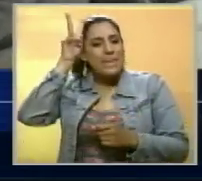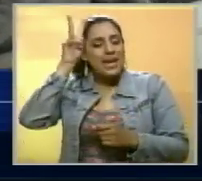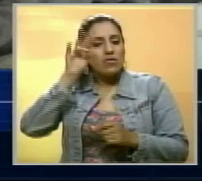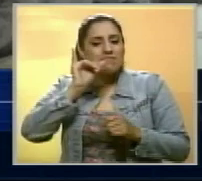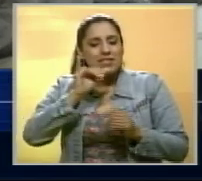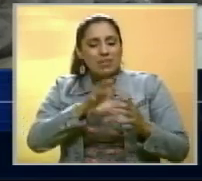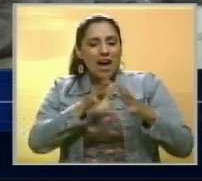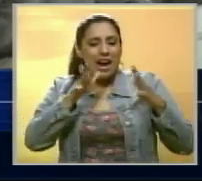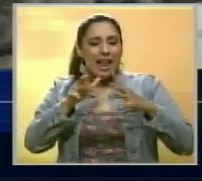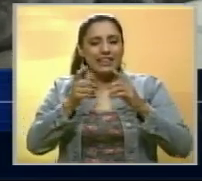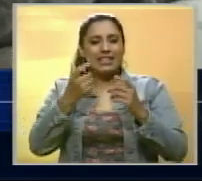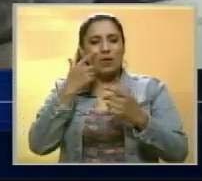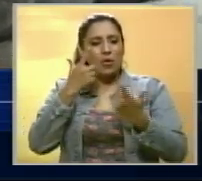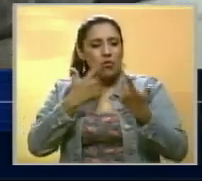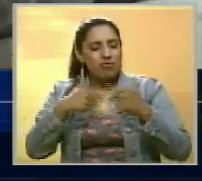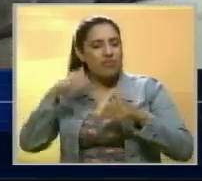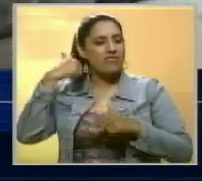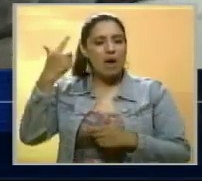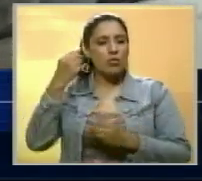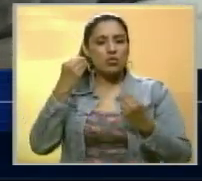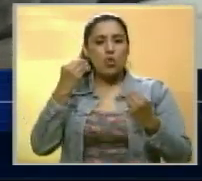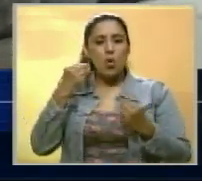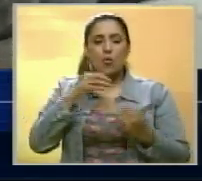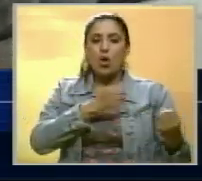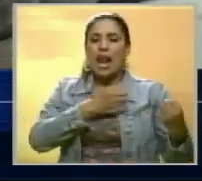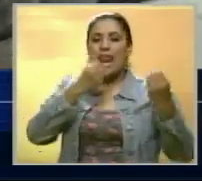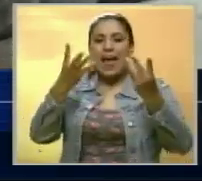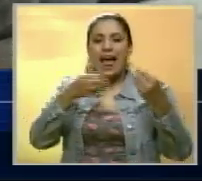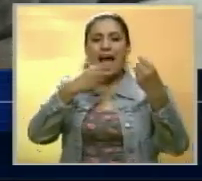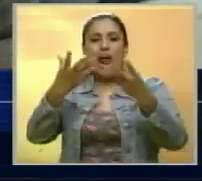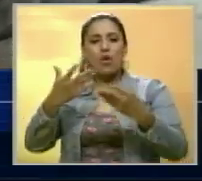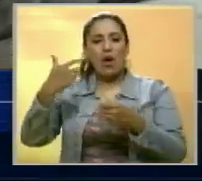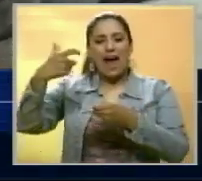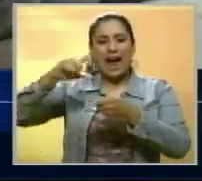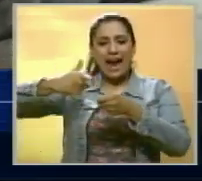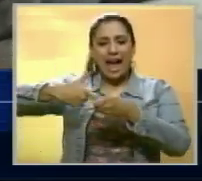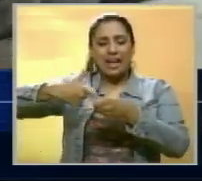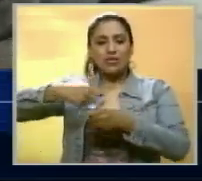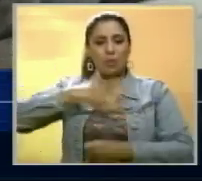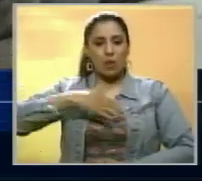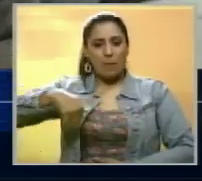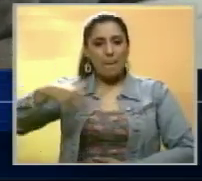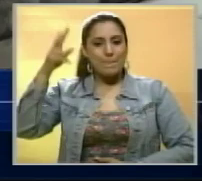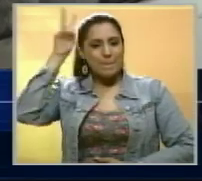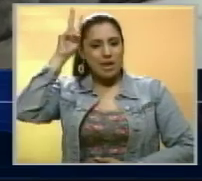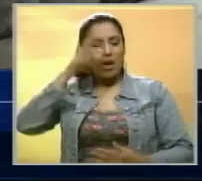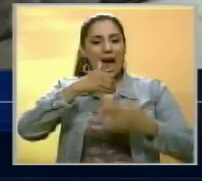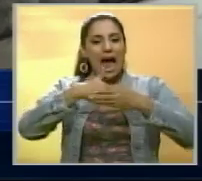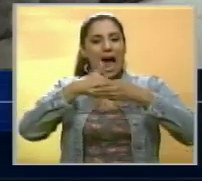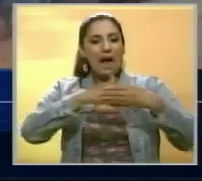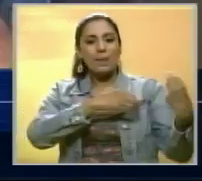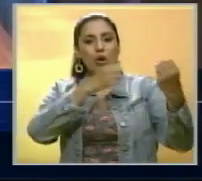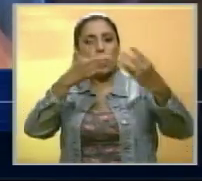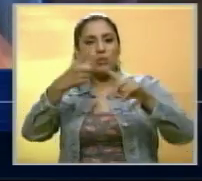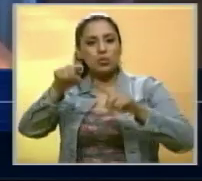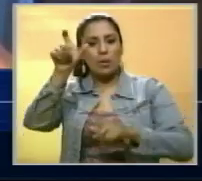sus grandes lobbies, como cuando regaló el gas de los peruanos a su amigo